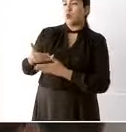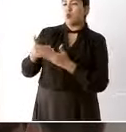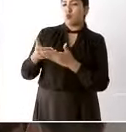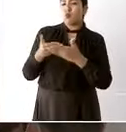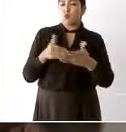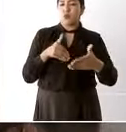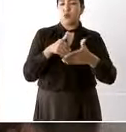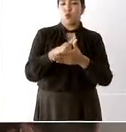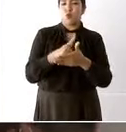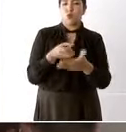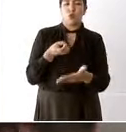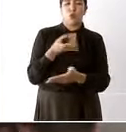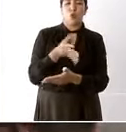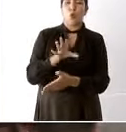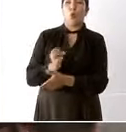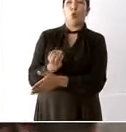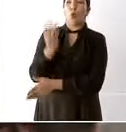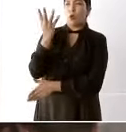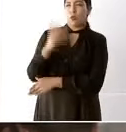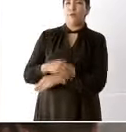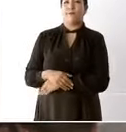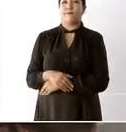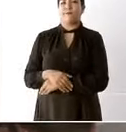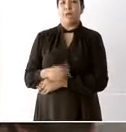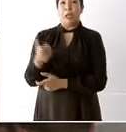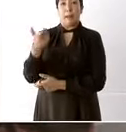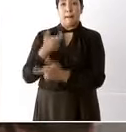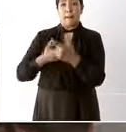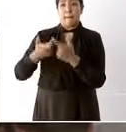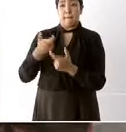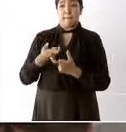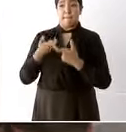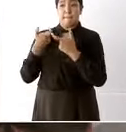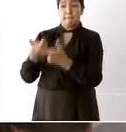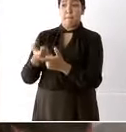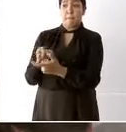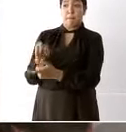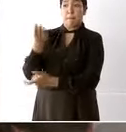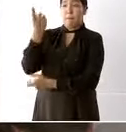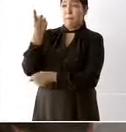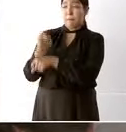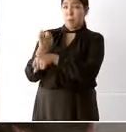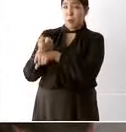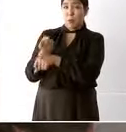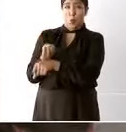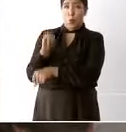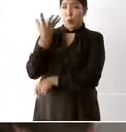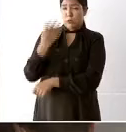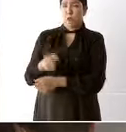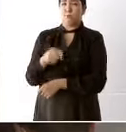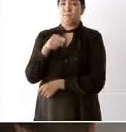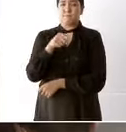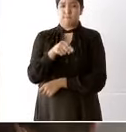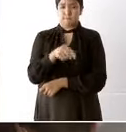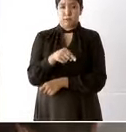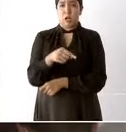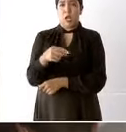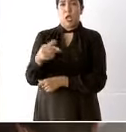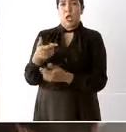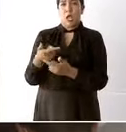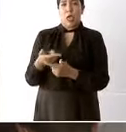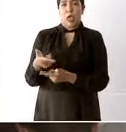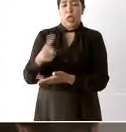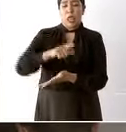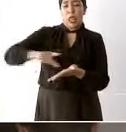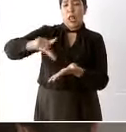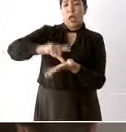Coatzacoalcos, aquí se va a invertir como primera etapa el desarrollo de una infraestructura portuaria aquí en la Laguna de Pajaritos. Ya